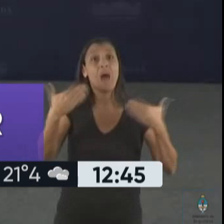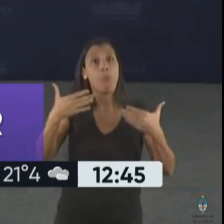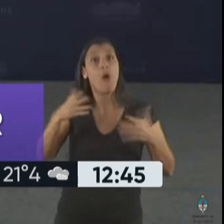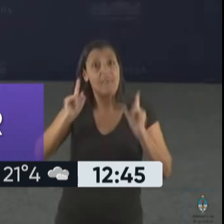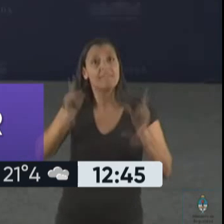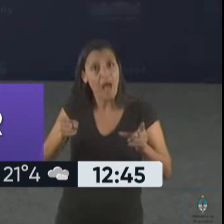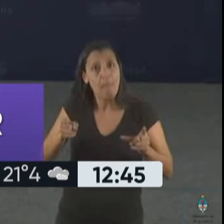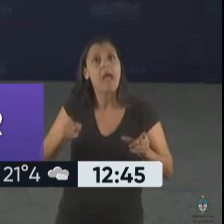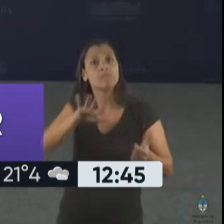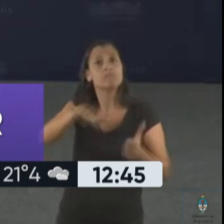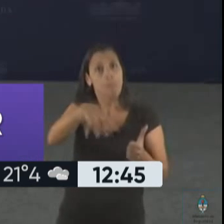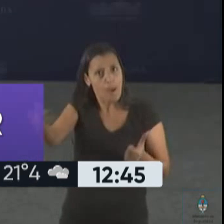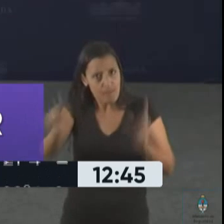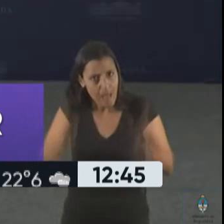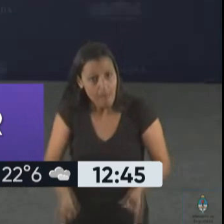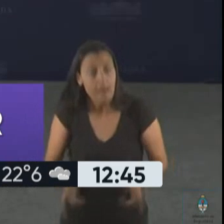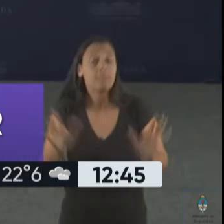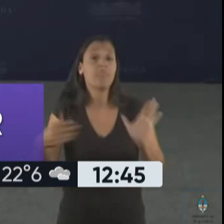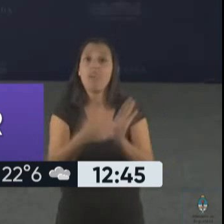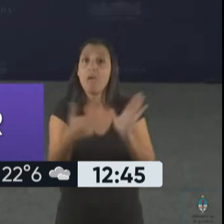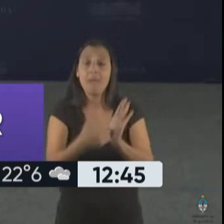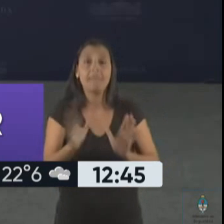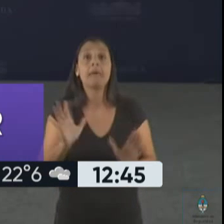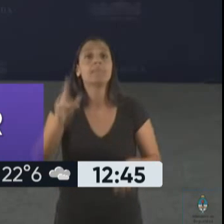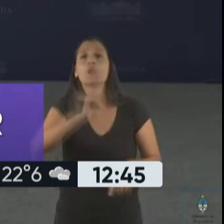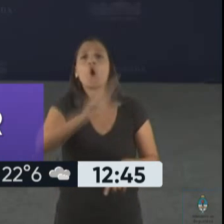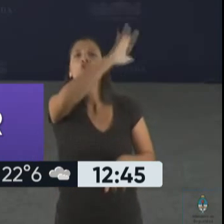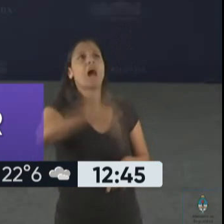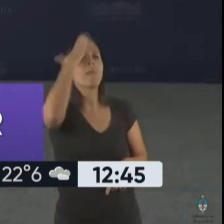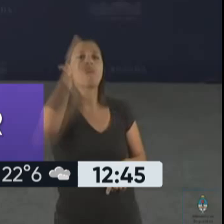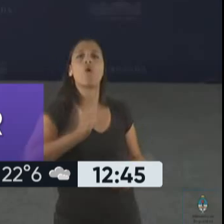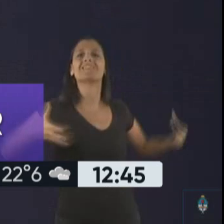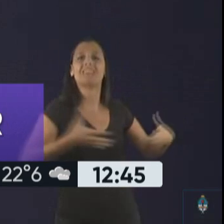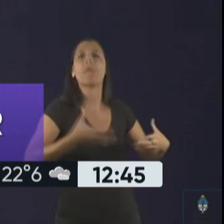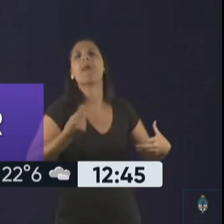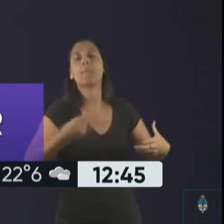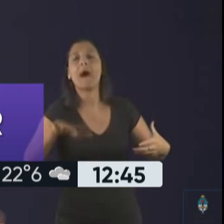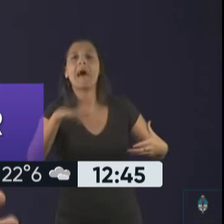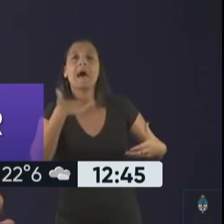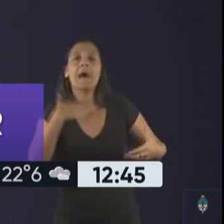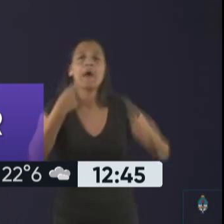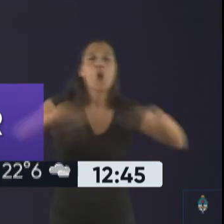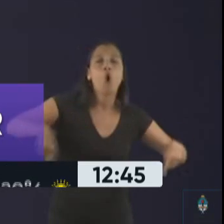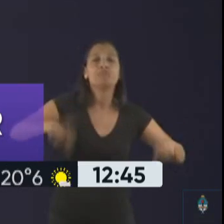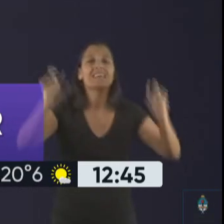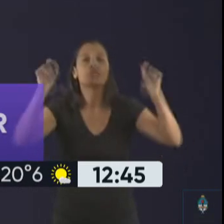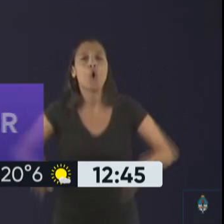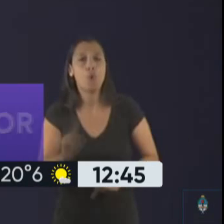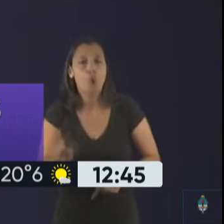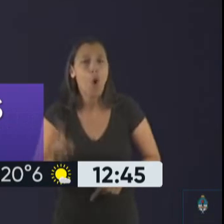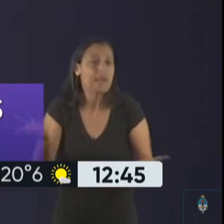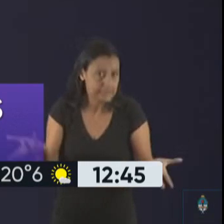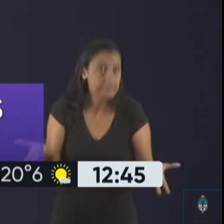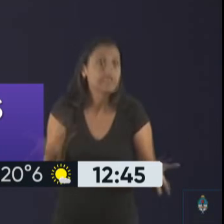los supuestos que la propia ley establece. No van a ser utilizadas las Fuerzas Armadas para delitos comunes. Esto es claro y esto es